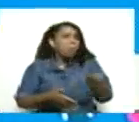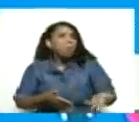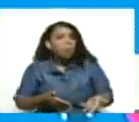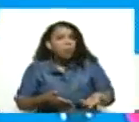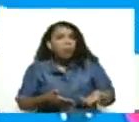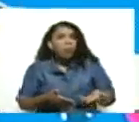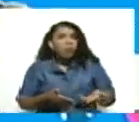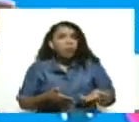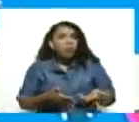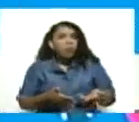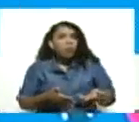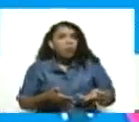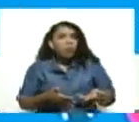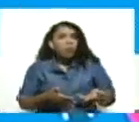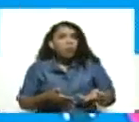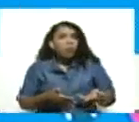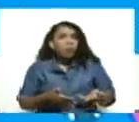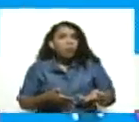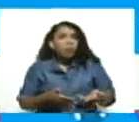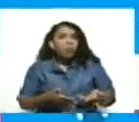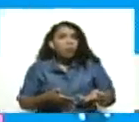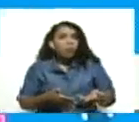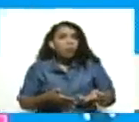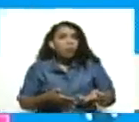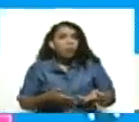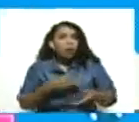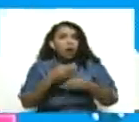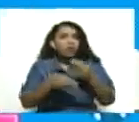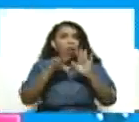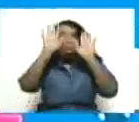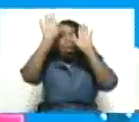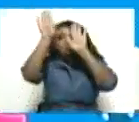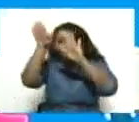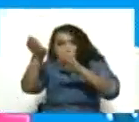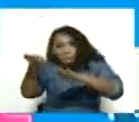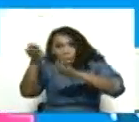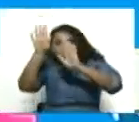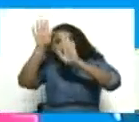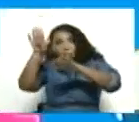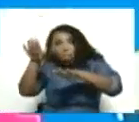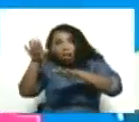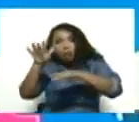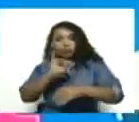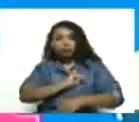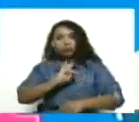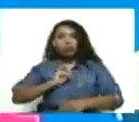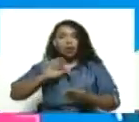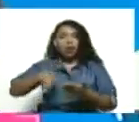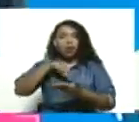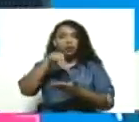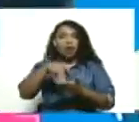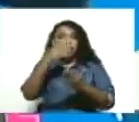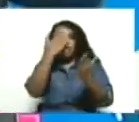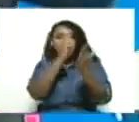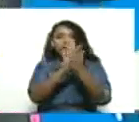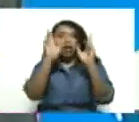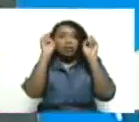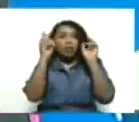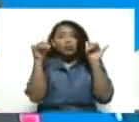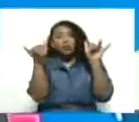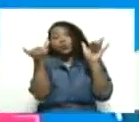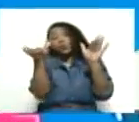la la subordinación de las identidades nacionales frente a una